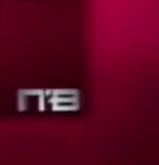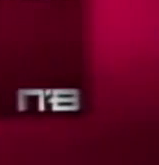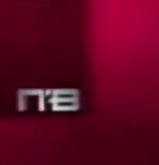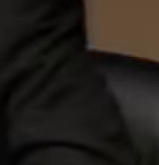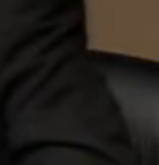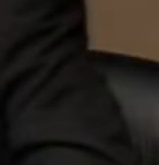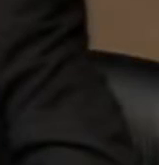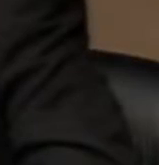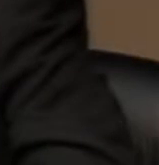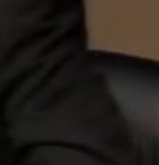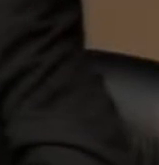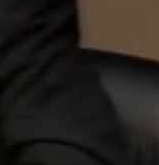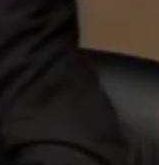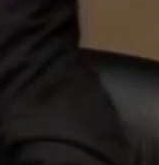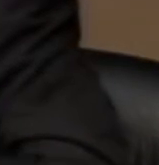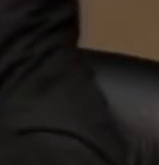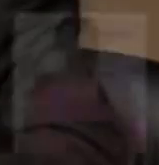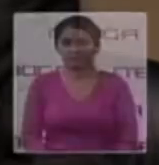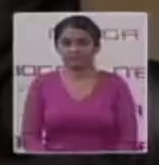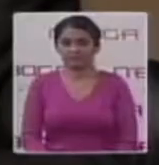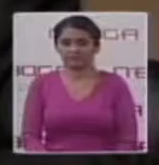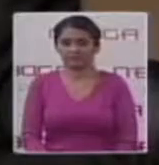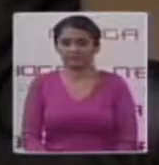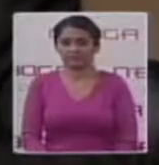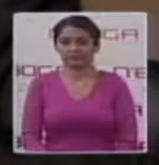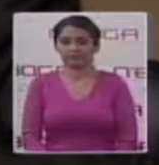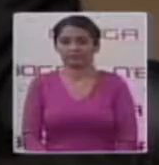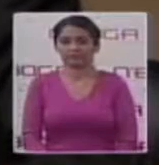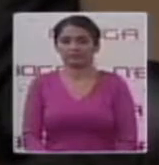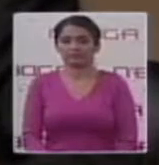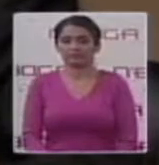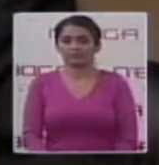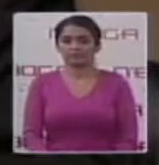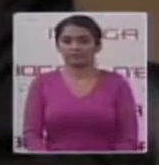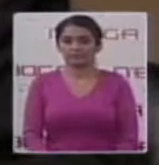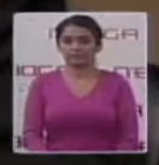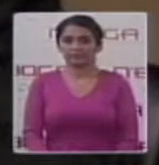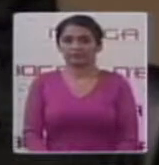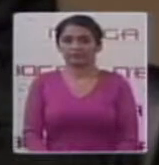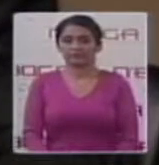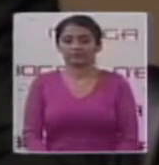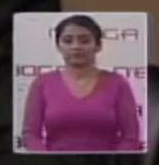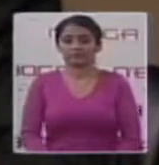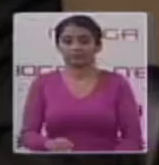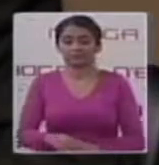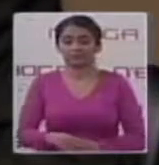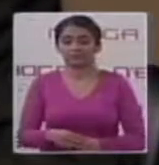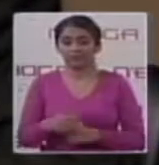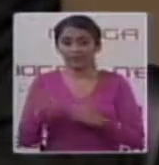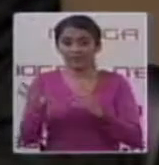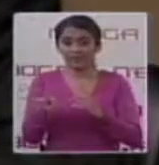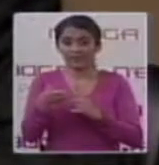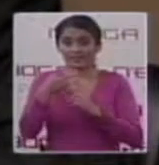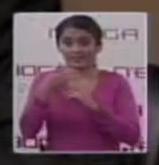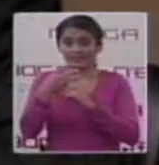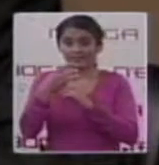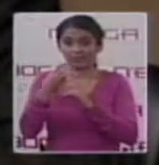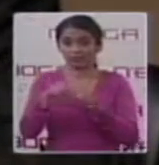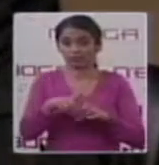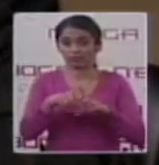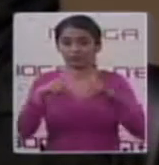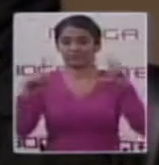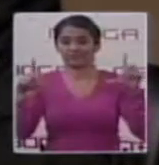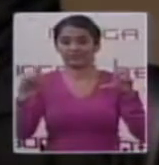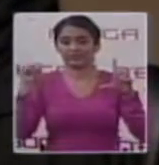mercancía. Funcionalidades adicionales que le provee al usuario la página de subasta están el